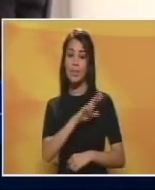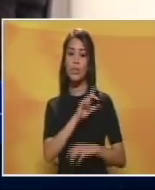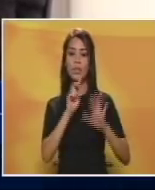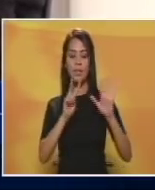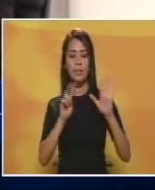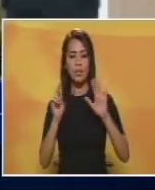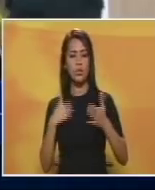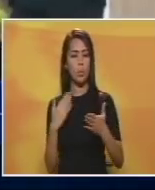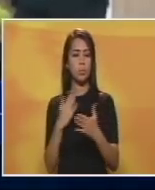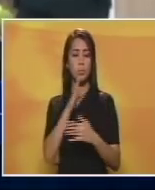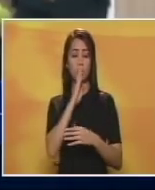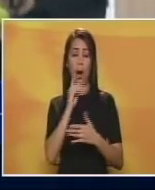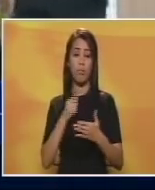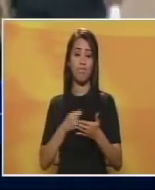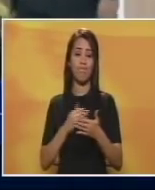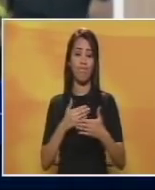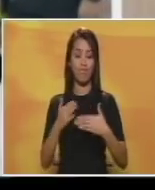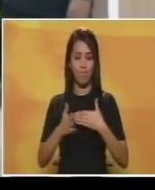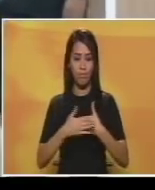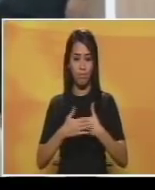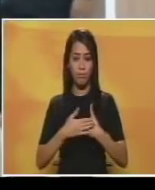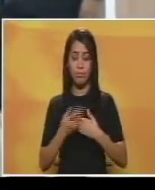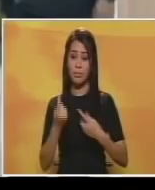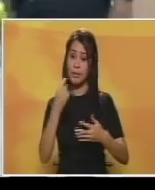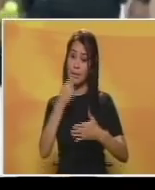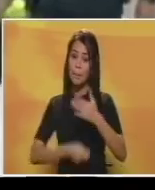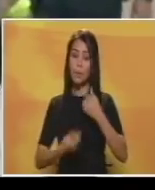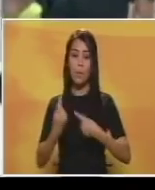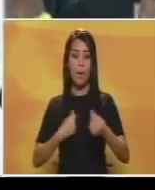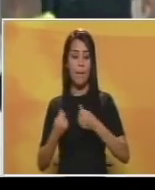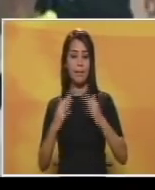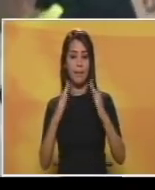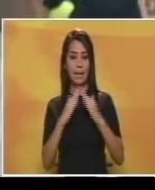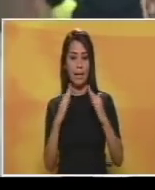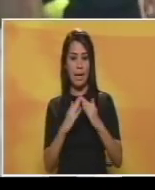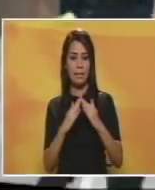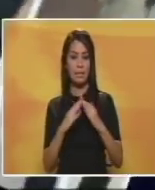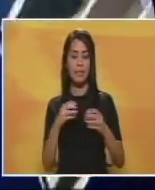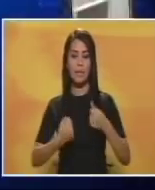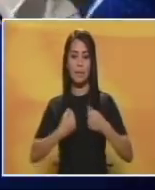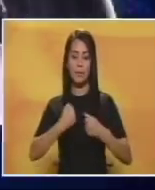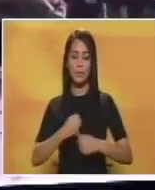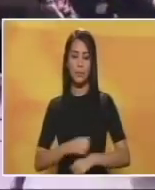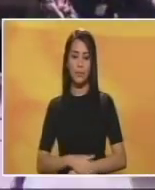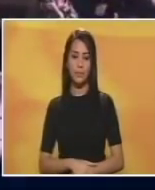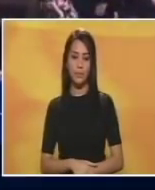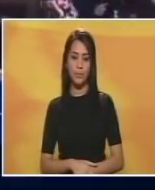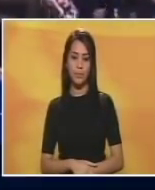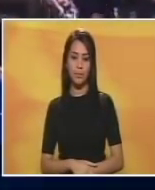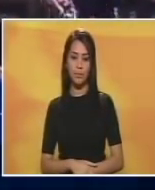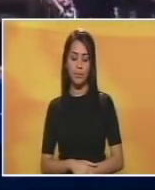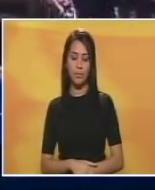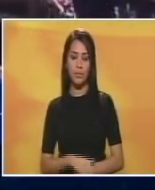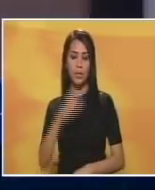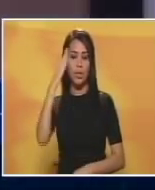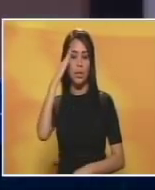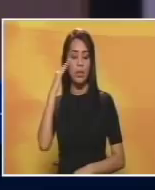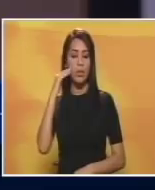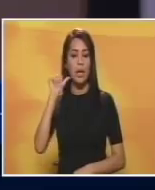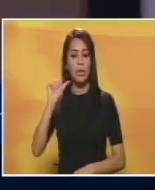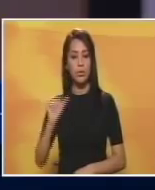sus cuentas bancarias y se prohibió la venta de su casa y un vehículo. En Corea del Sur,